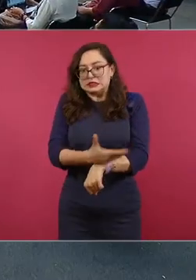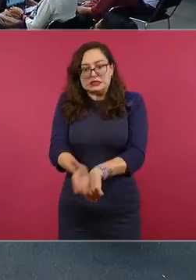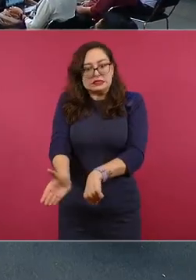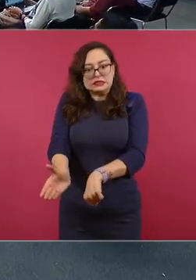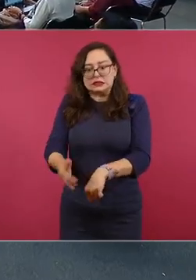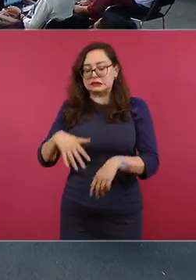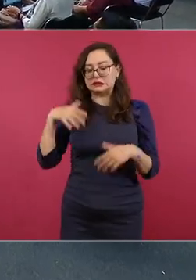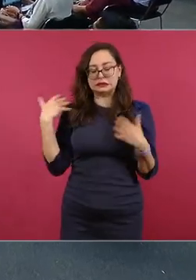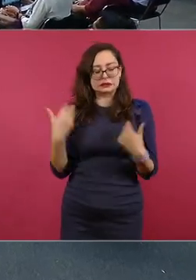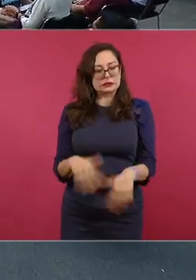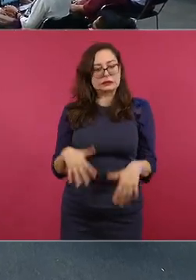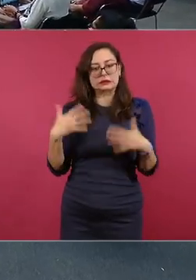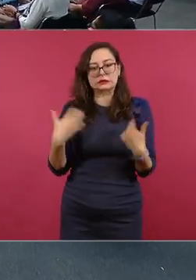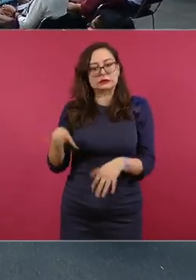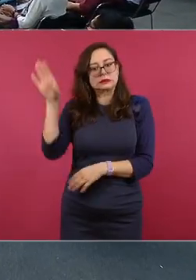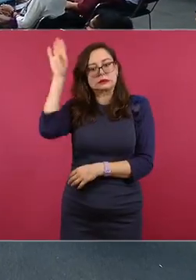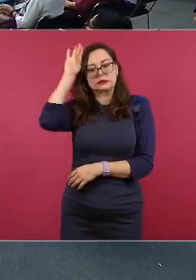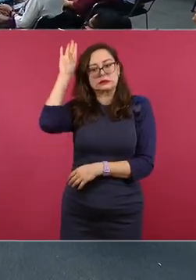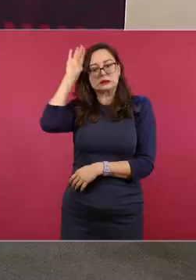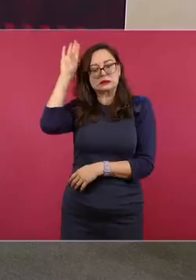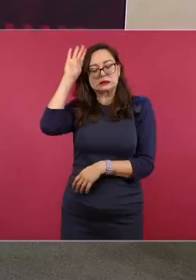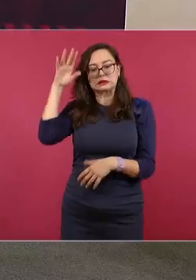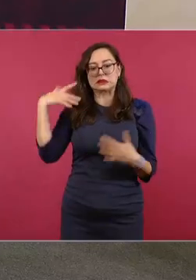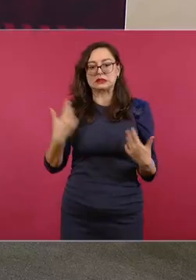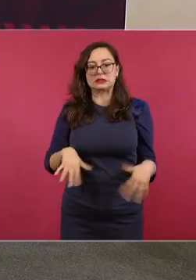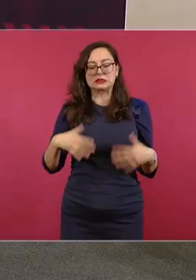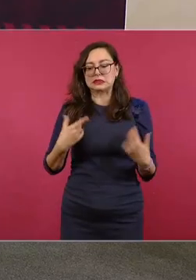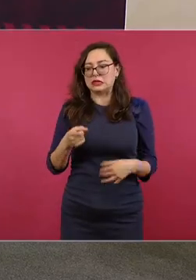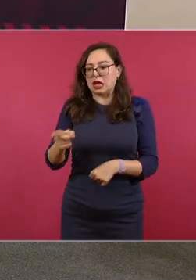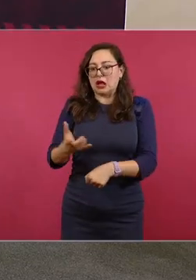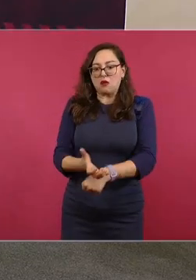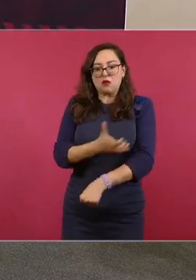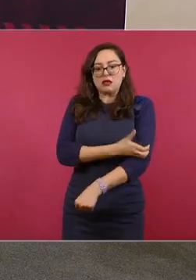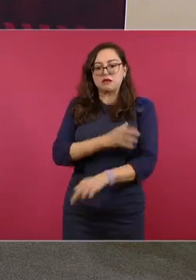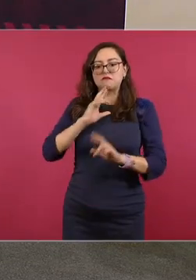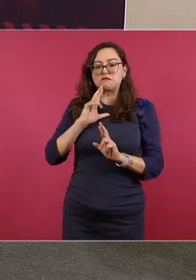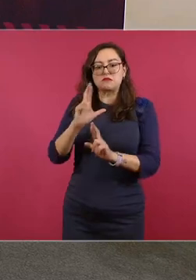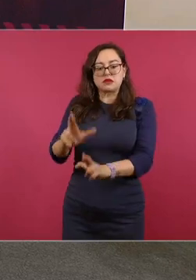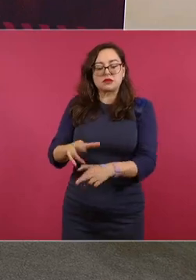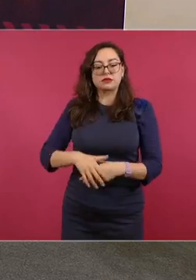Sí, pero es para contestarle a la compañera.